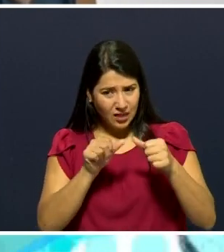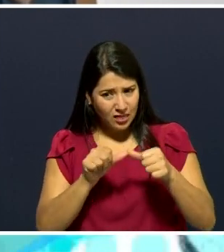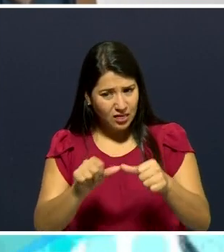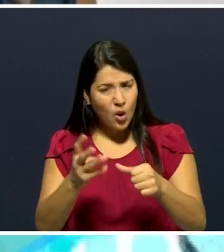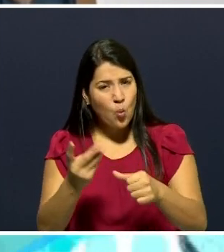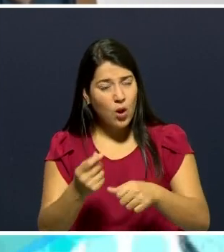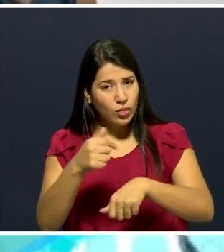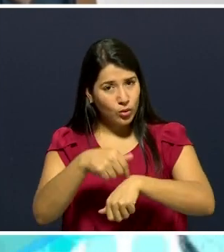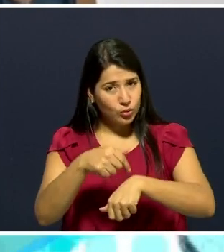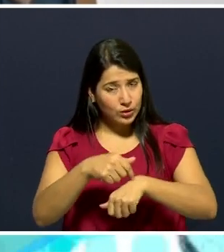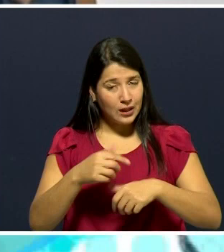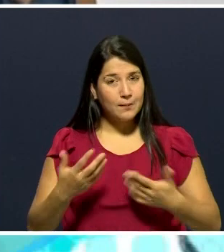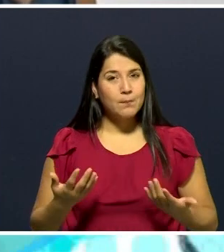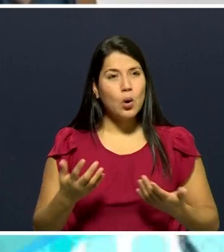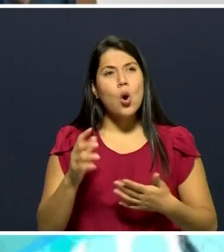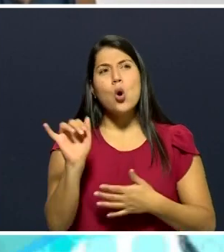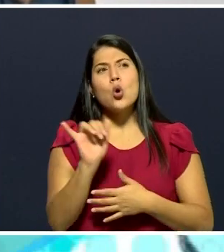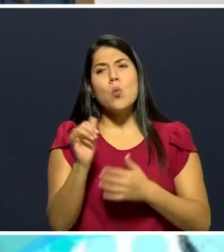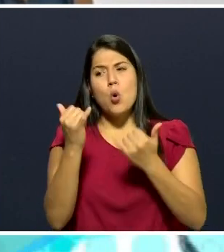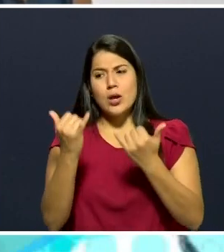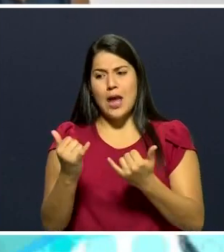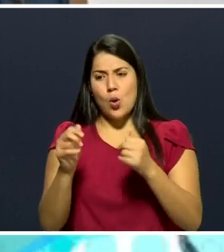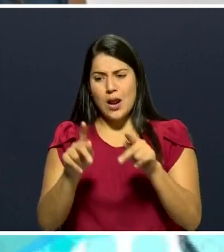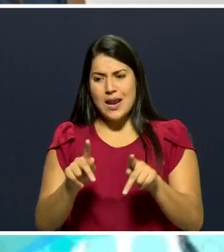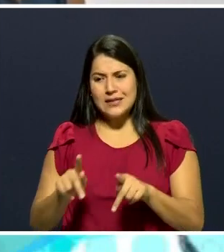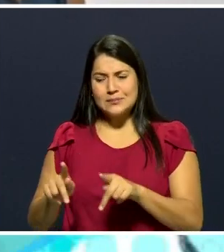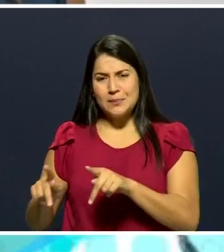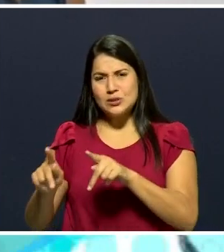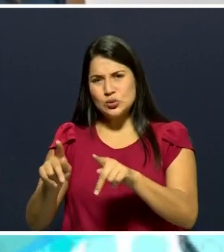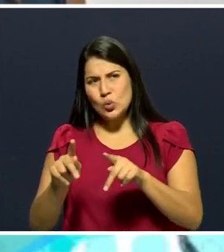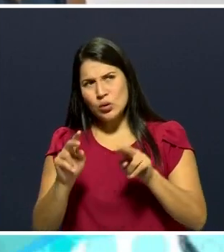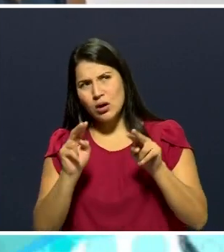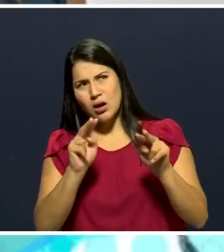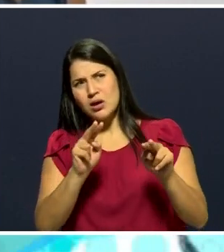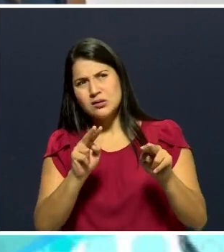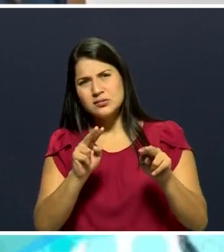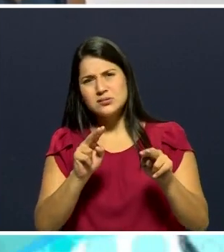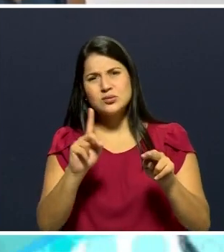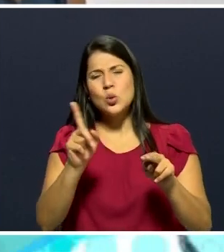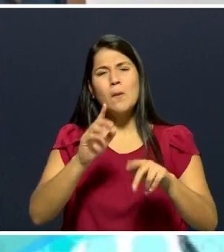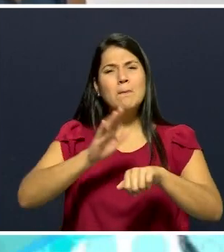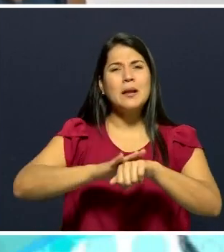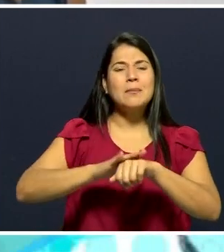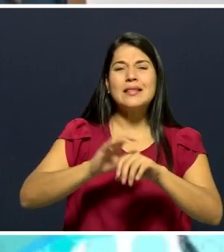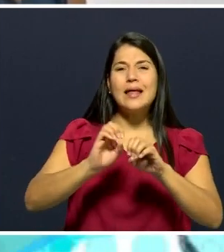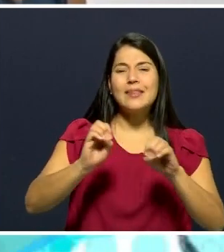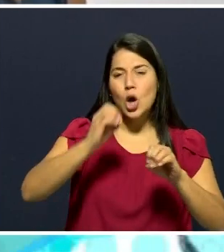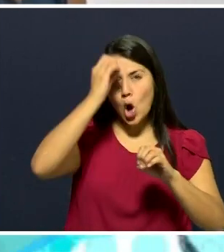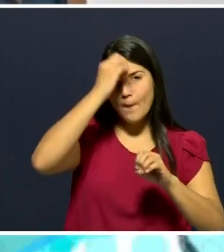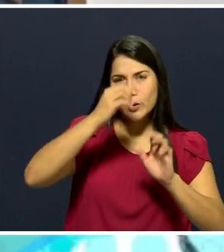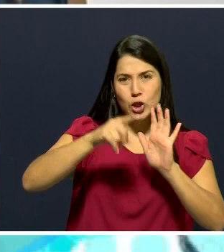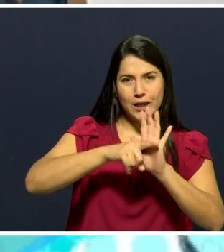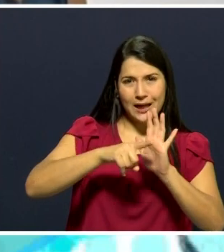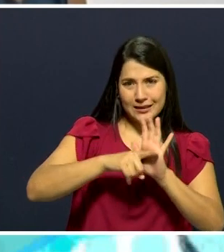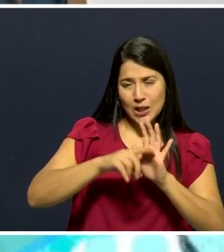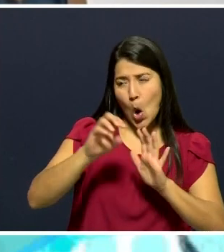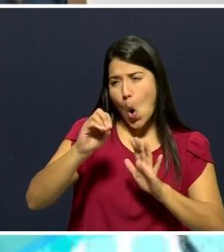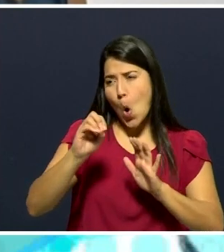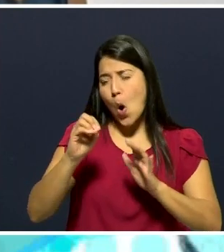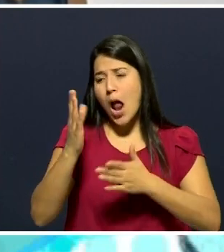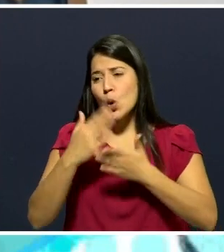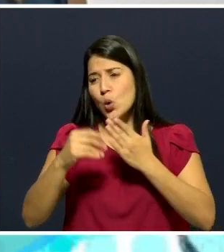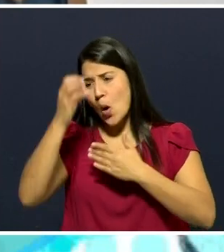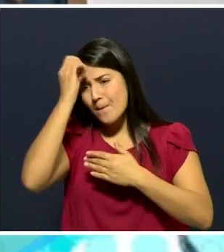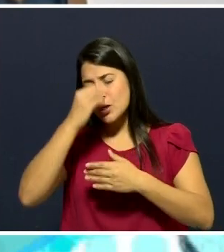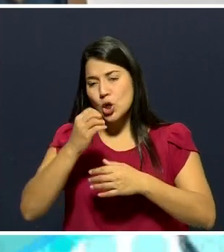tácito ciudadano que censura cualquier comentario negativo o divisorio. ¿Podrán superar las